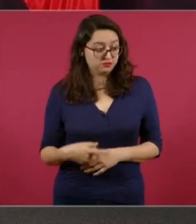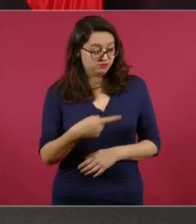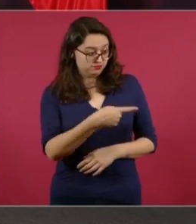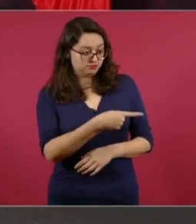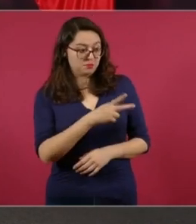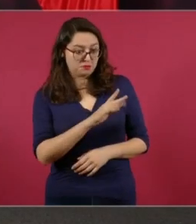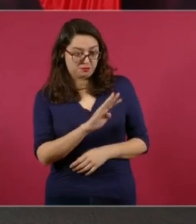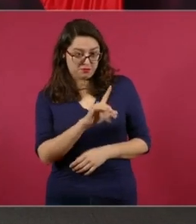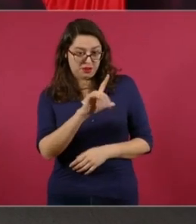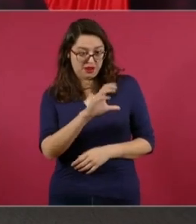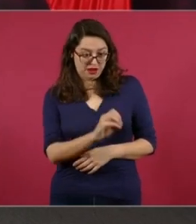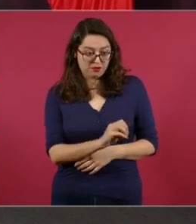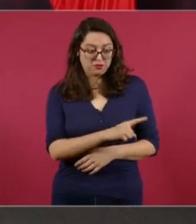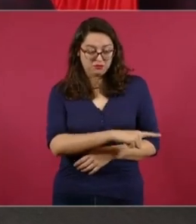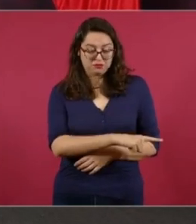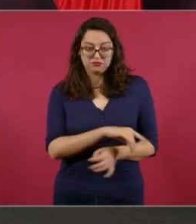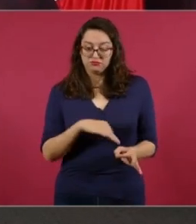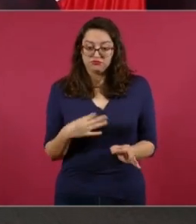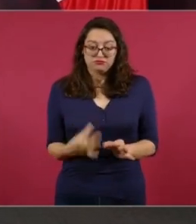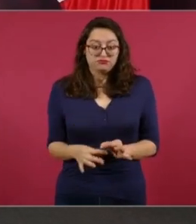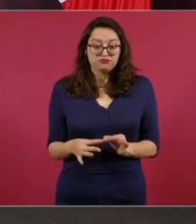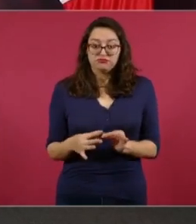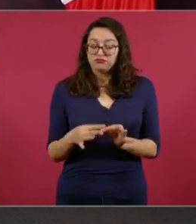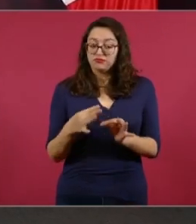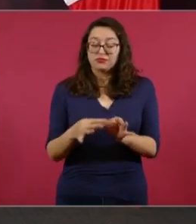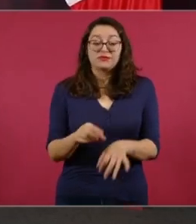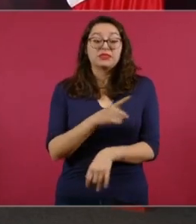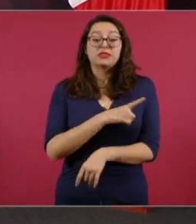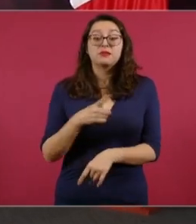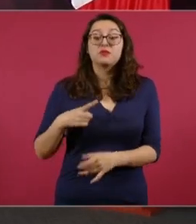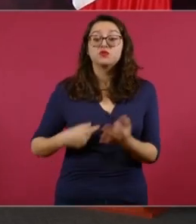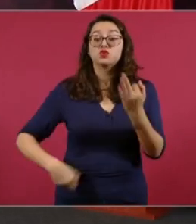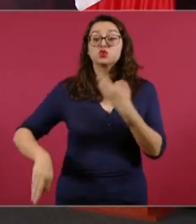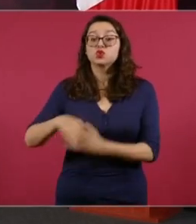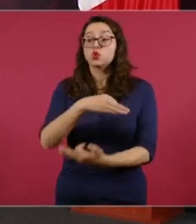Y estamos obligados a hacer todos,